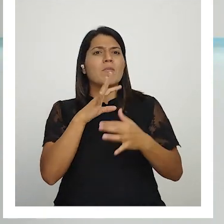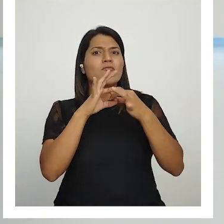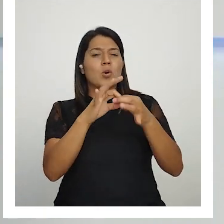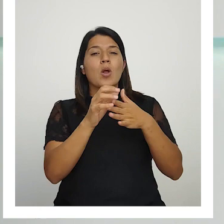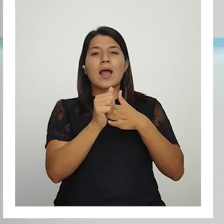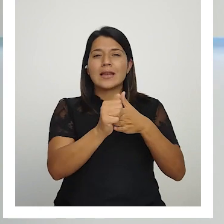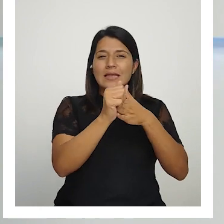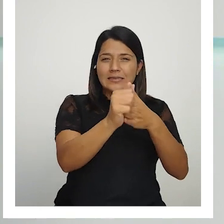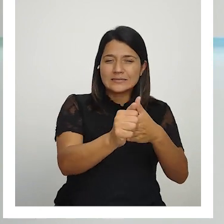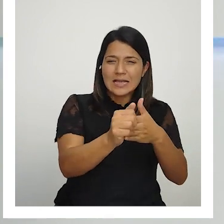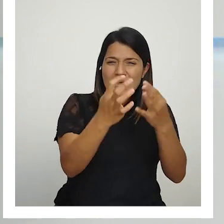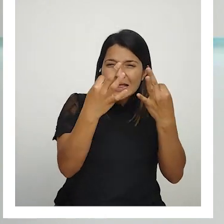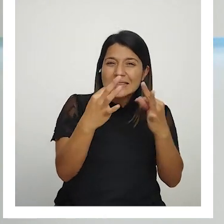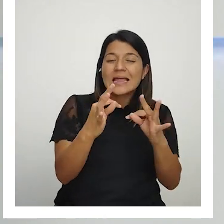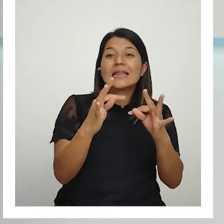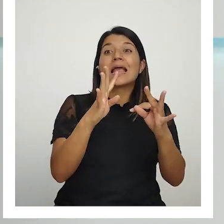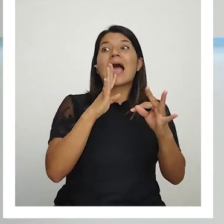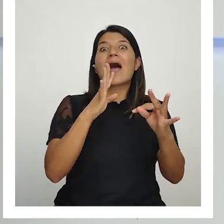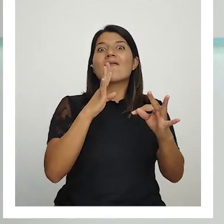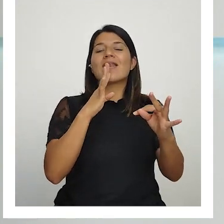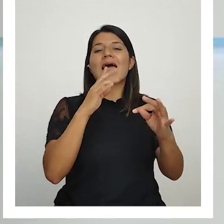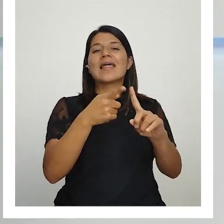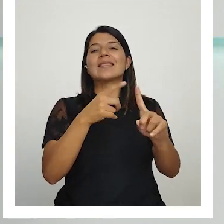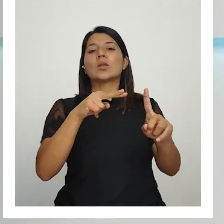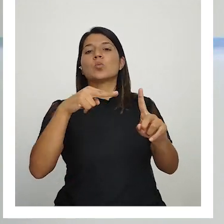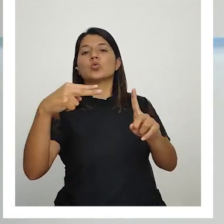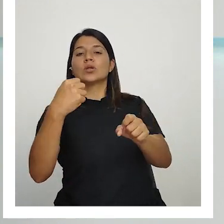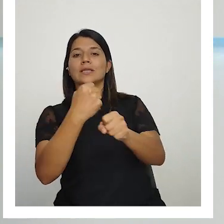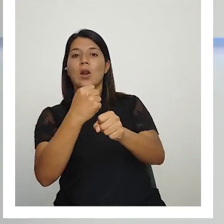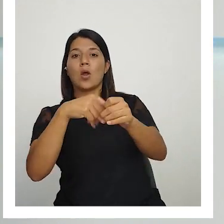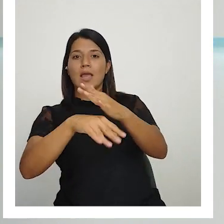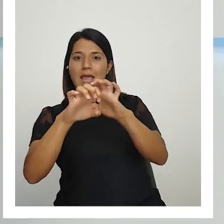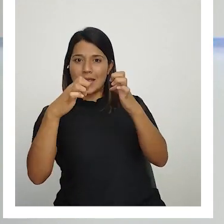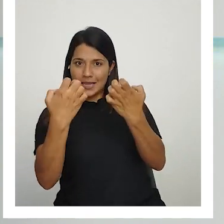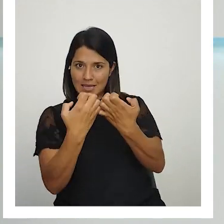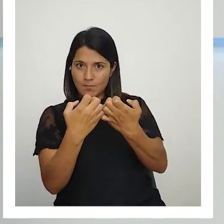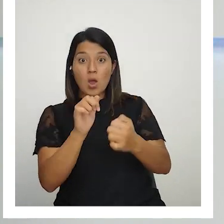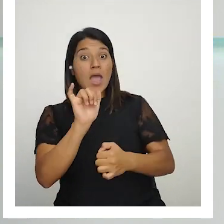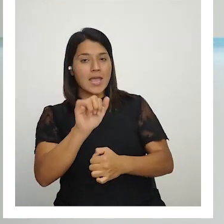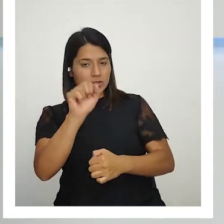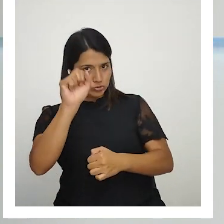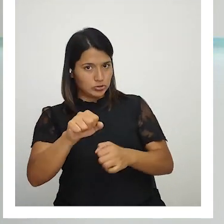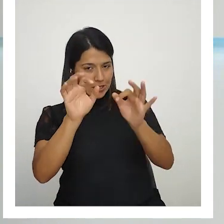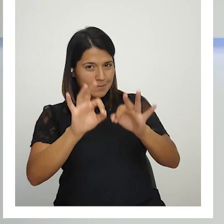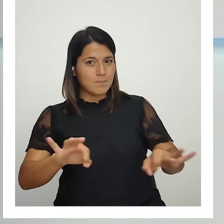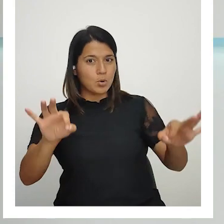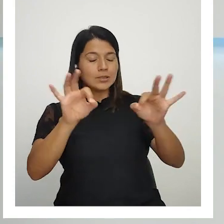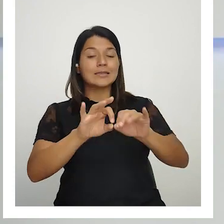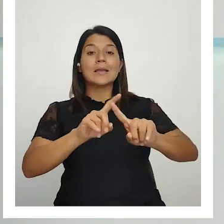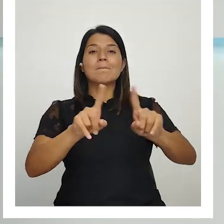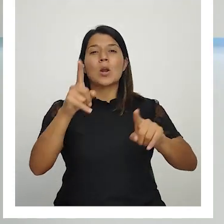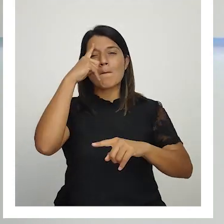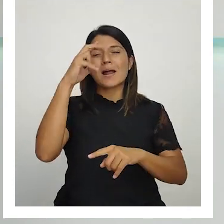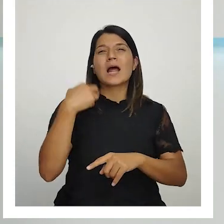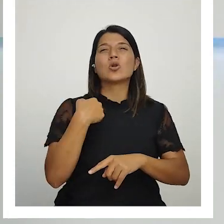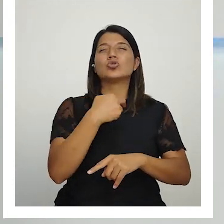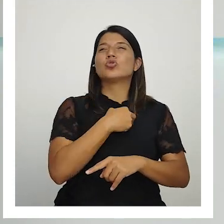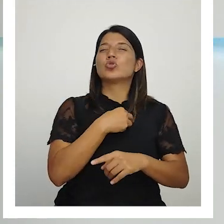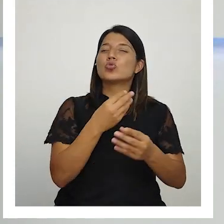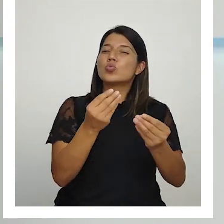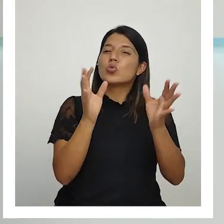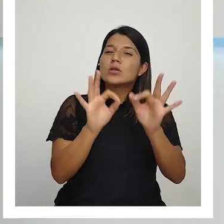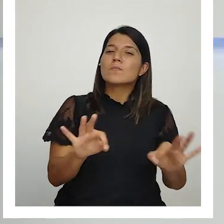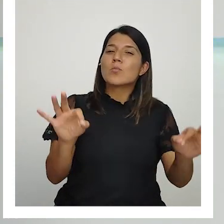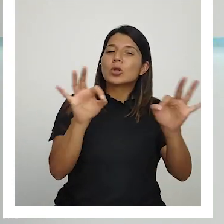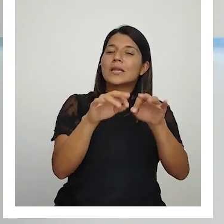liderazgo lo tratan de perfilar desde el punto de vista del trabajo en equipo, lo cual es sumamente importante, pero para nosotros es muy significativo